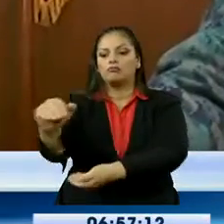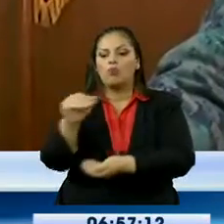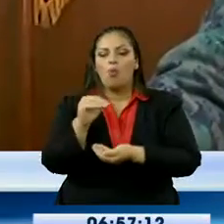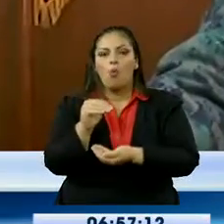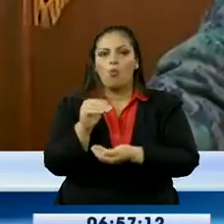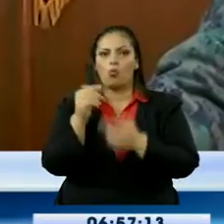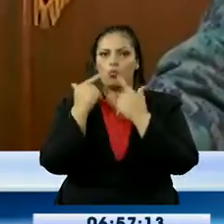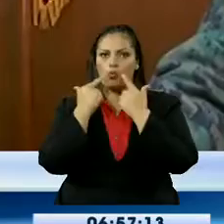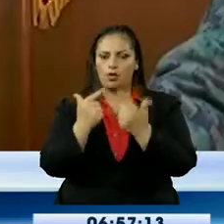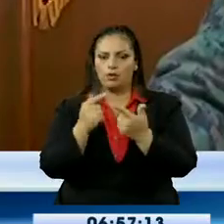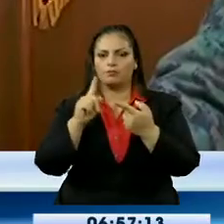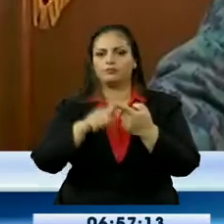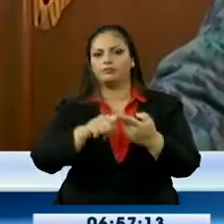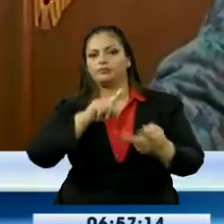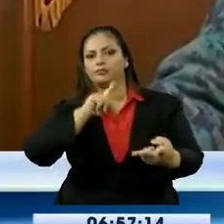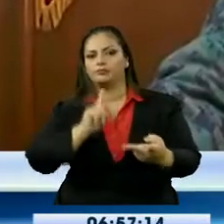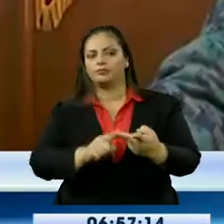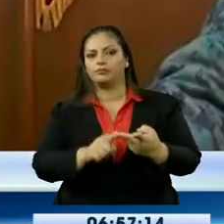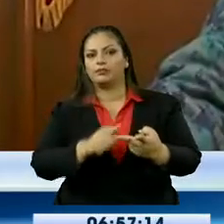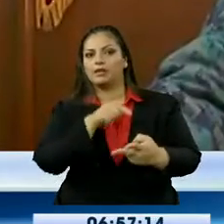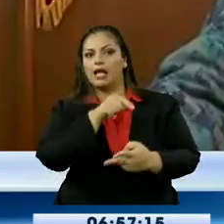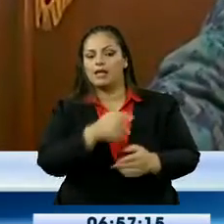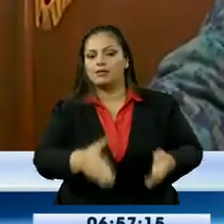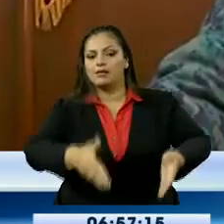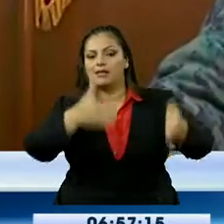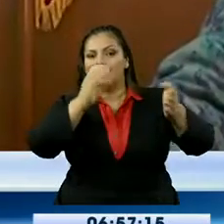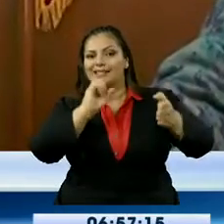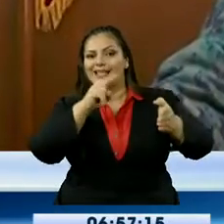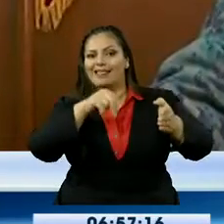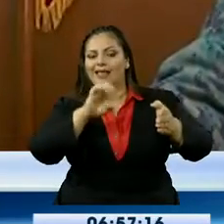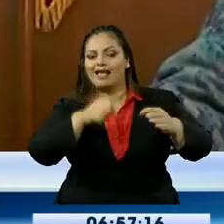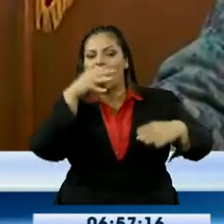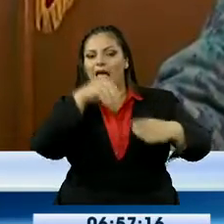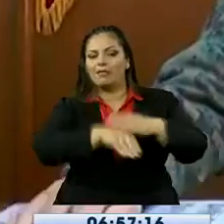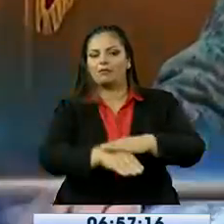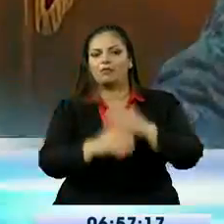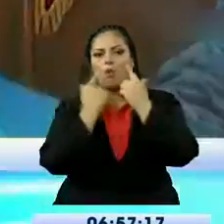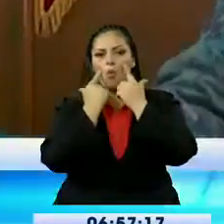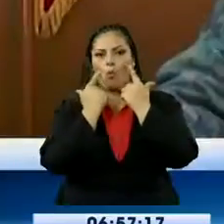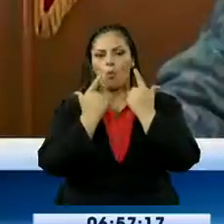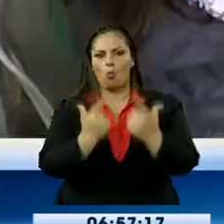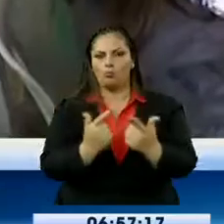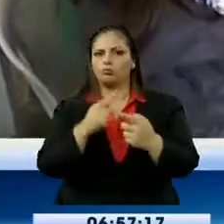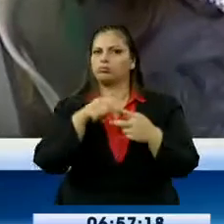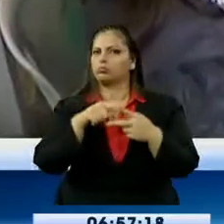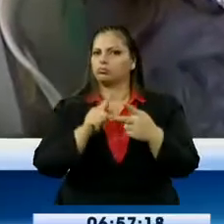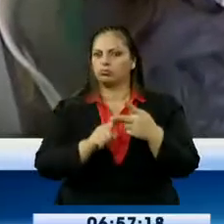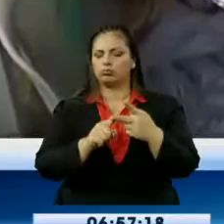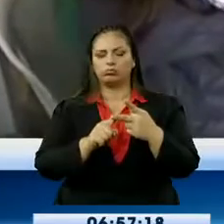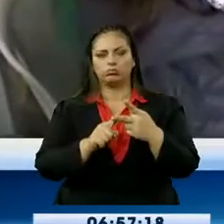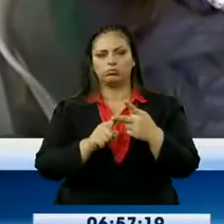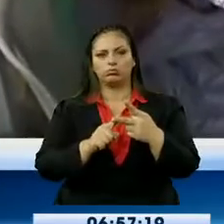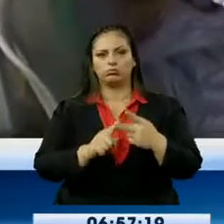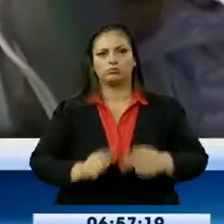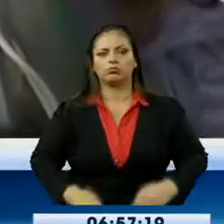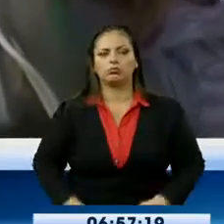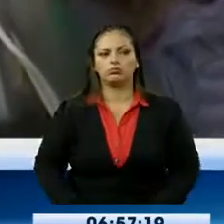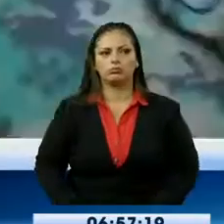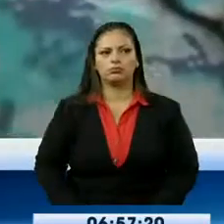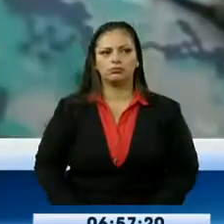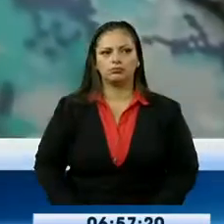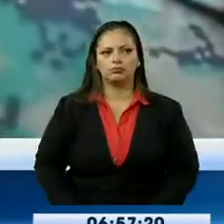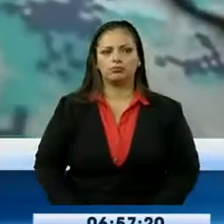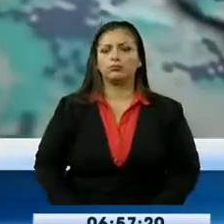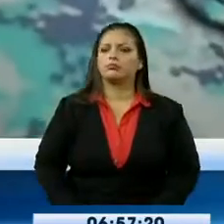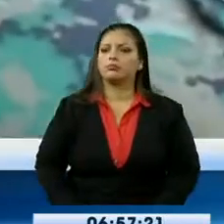las Fuerzas Armadas. La garantía que nosotros podemos dar es justamente a las misiones y tareas que nosotros cumplimos. Sobre el pedido de ciudadanos que el Ejército defienda los